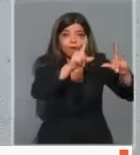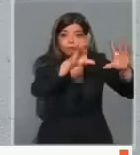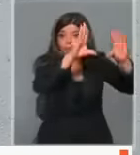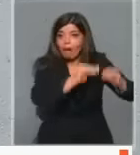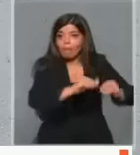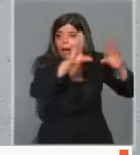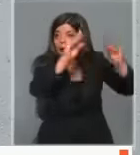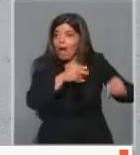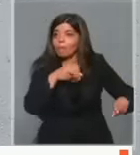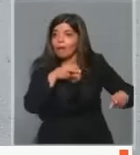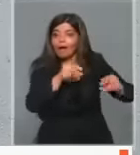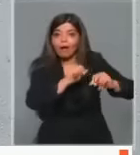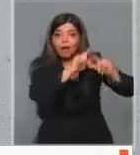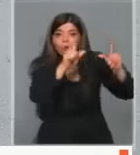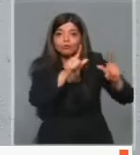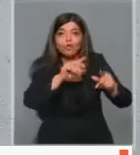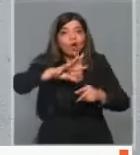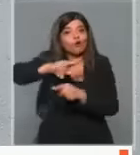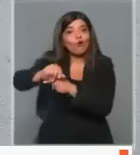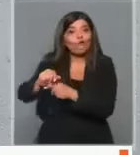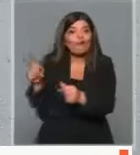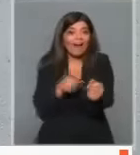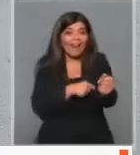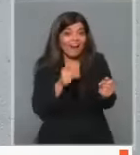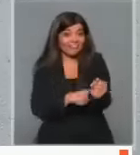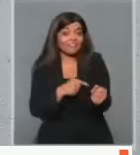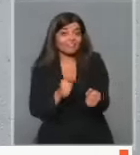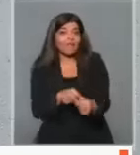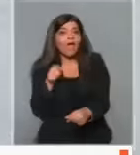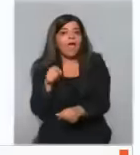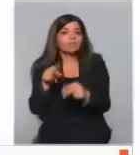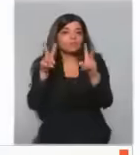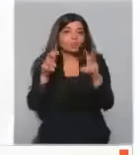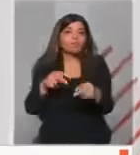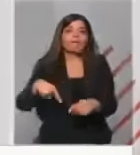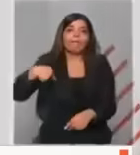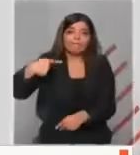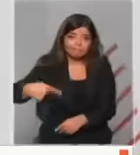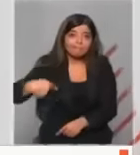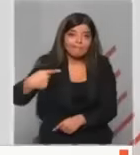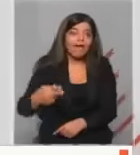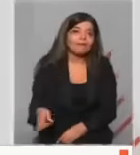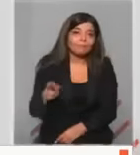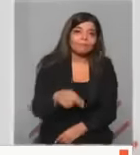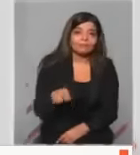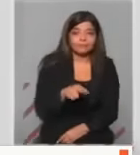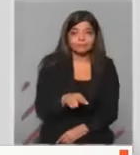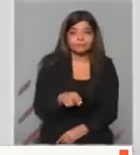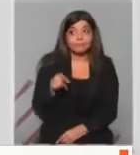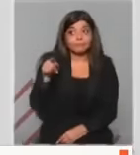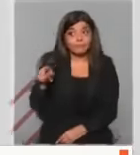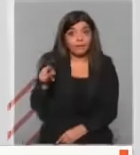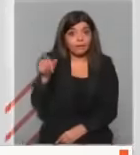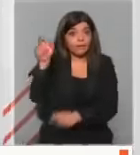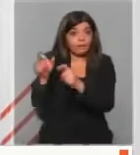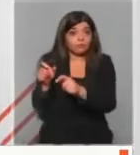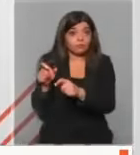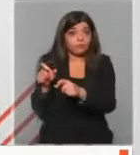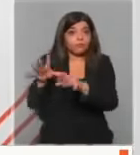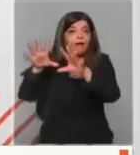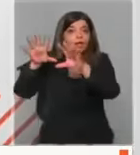debido también al robo de energía eléctrica. Este es un tema de nunca acabar. Estas personas se van a tomar ese